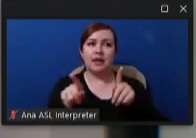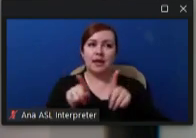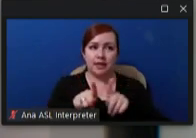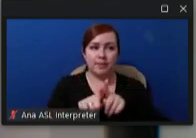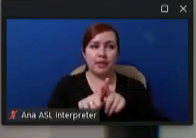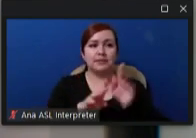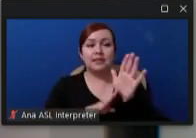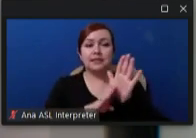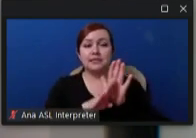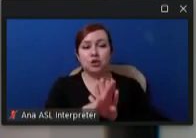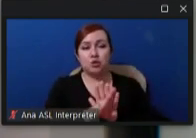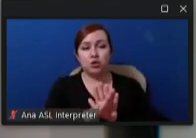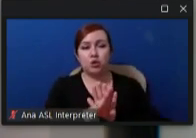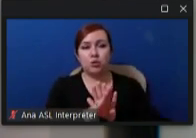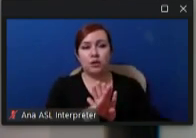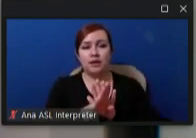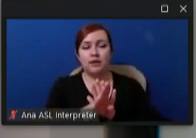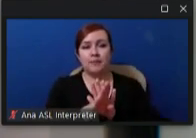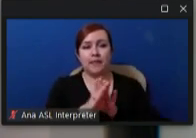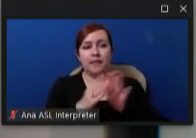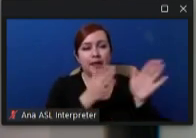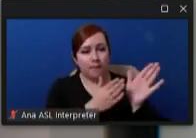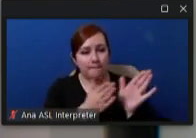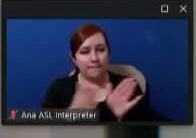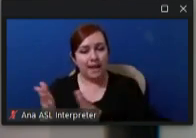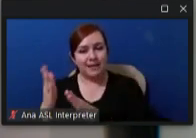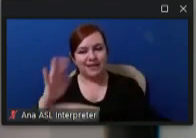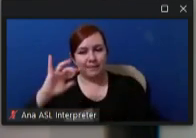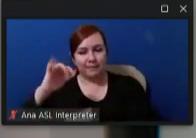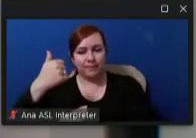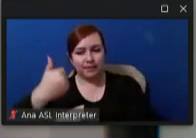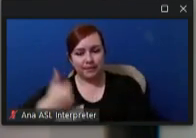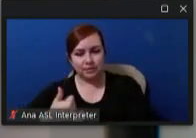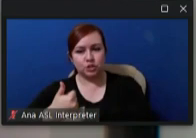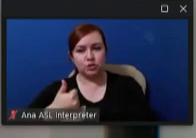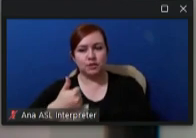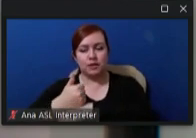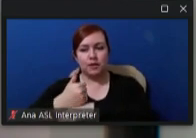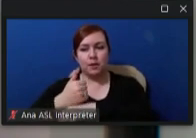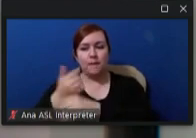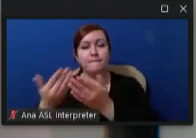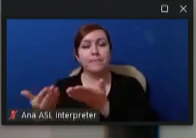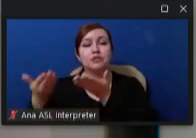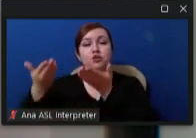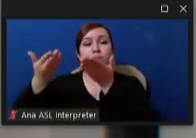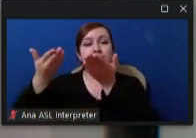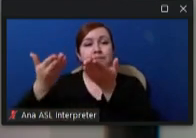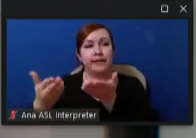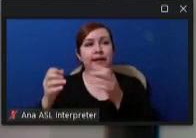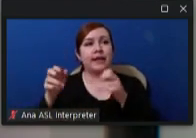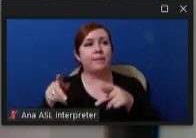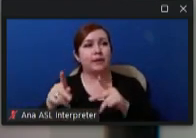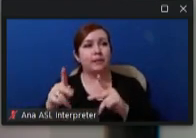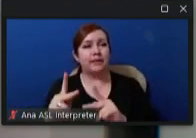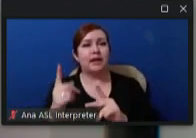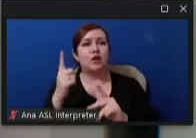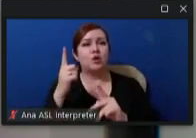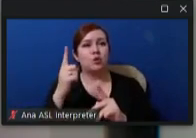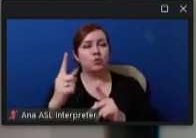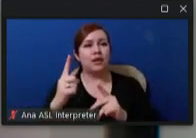de del respectivo plan de implementación y la asignación presupuestaria que permita una eficaz